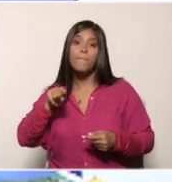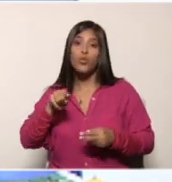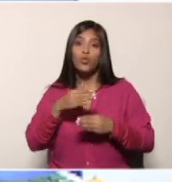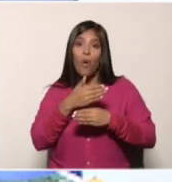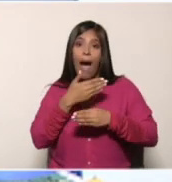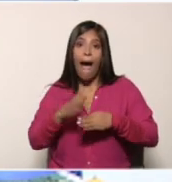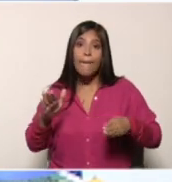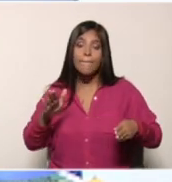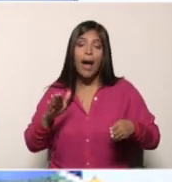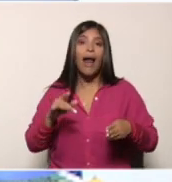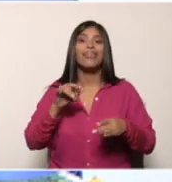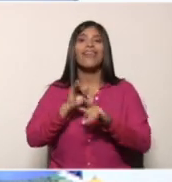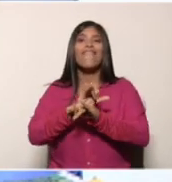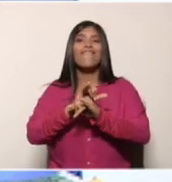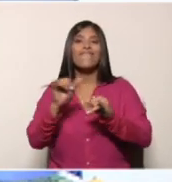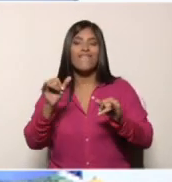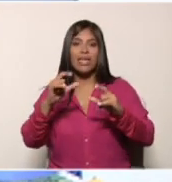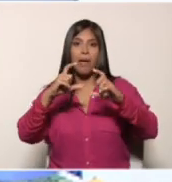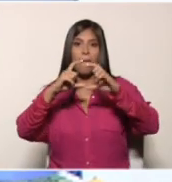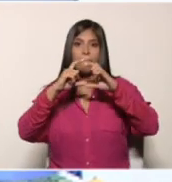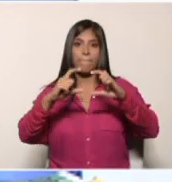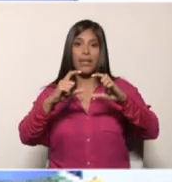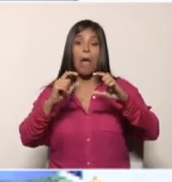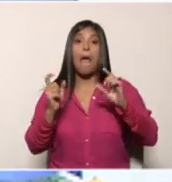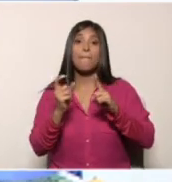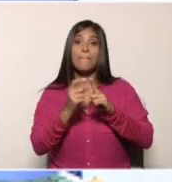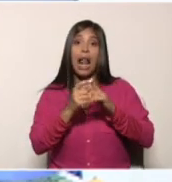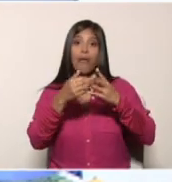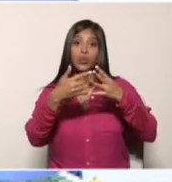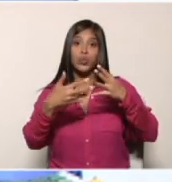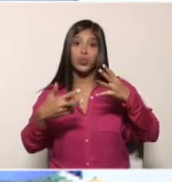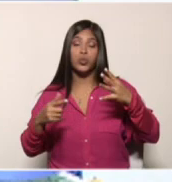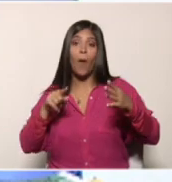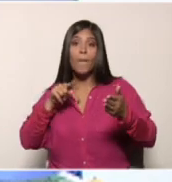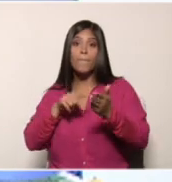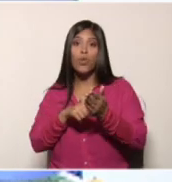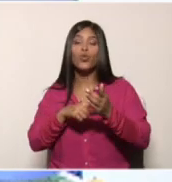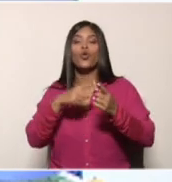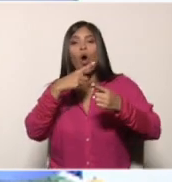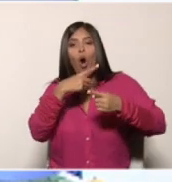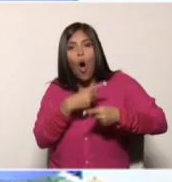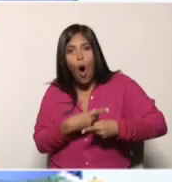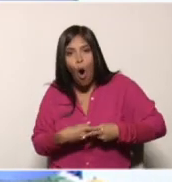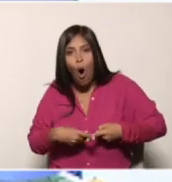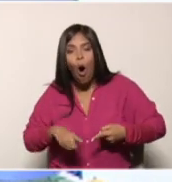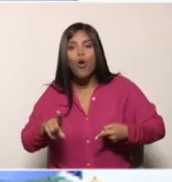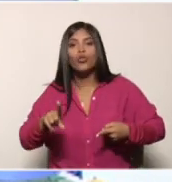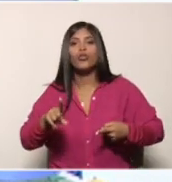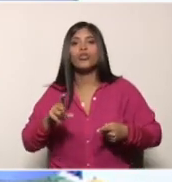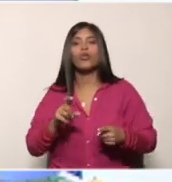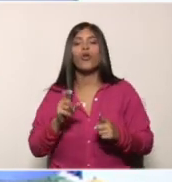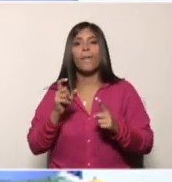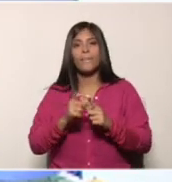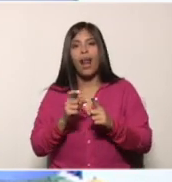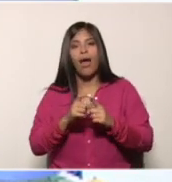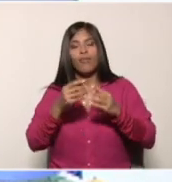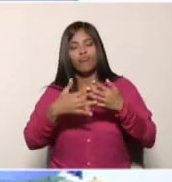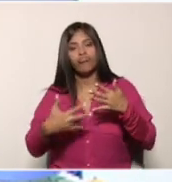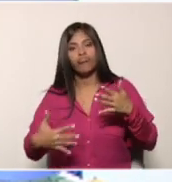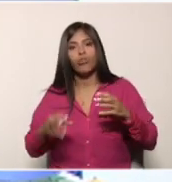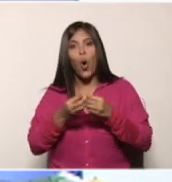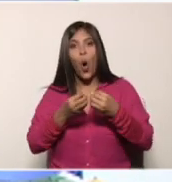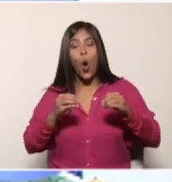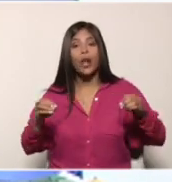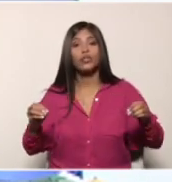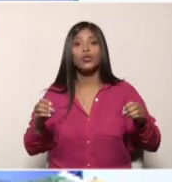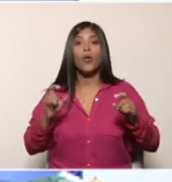terminamos un párrafo y vamos a continuar escribiendo diferentes párrafos dentro del mismo texto. Y el punto final, que es